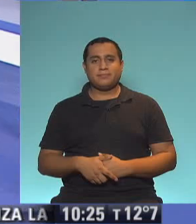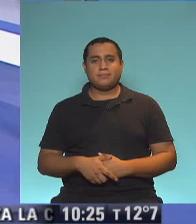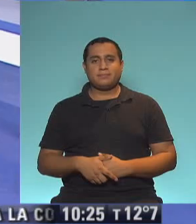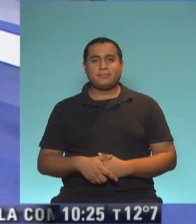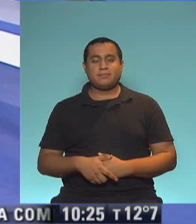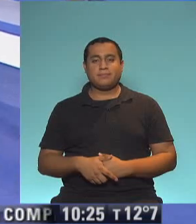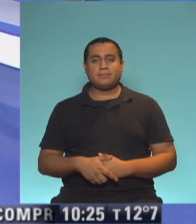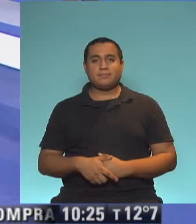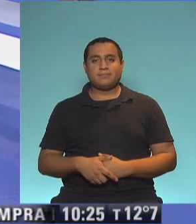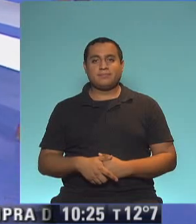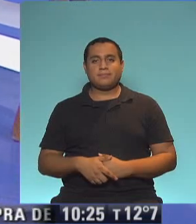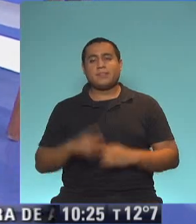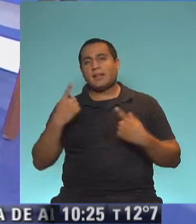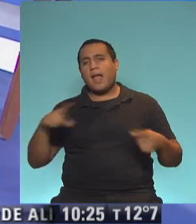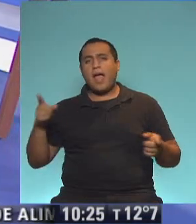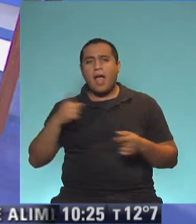El cajón de juguetes. Letra muy difícil.